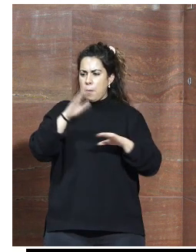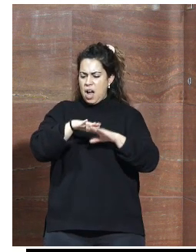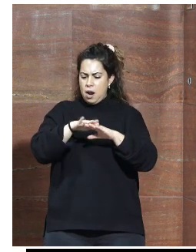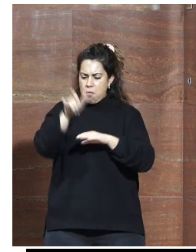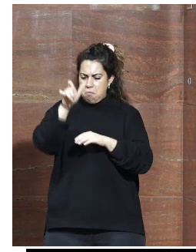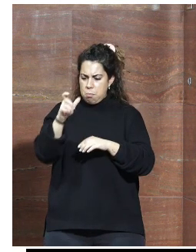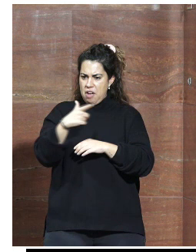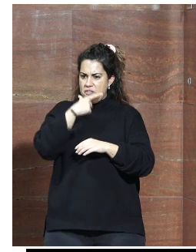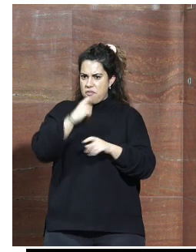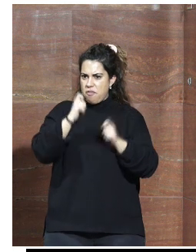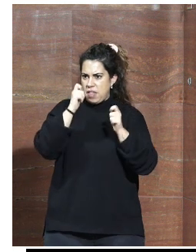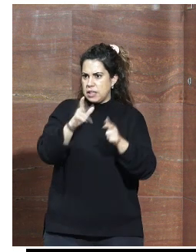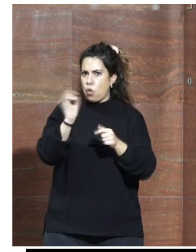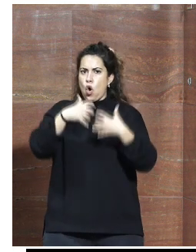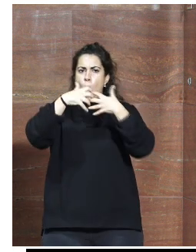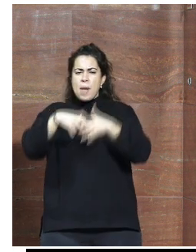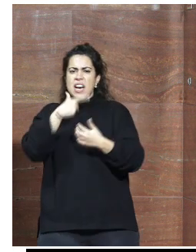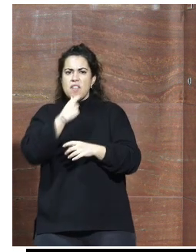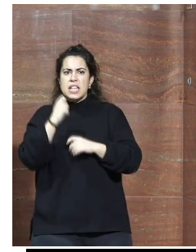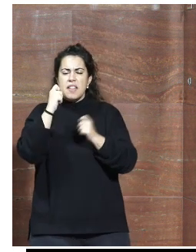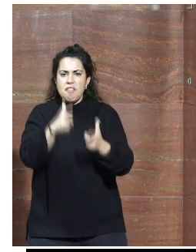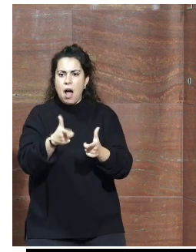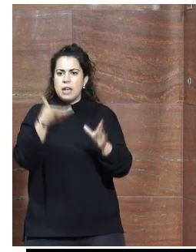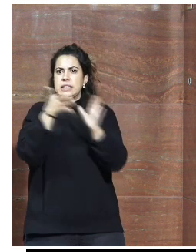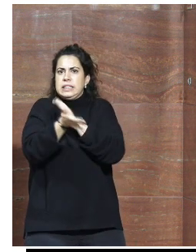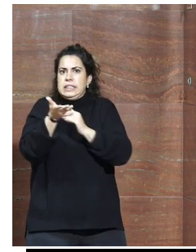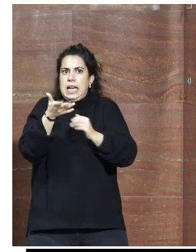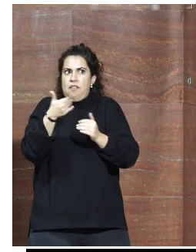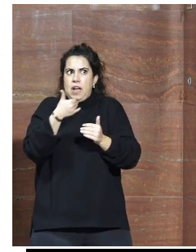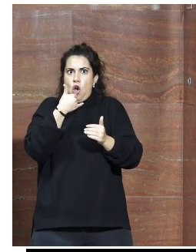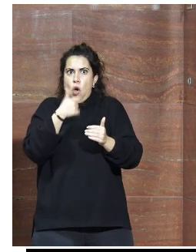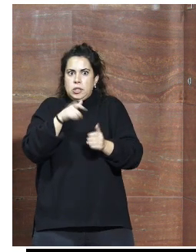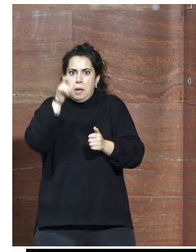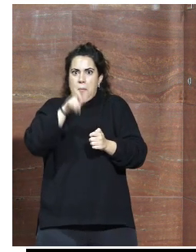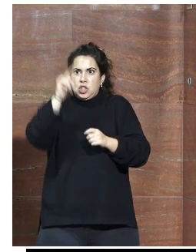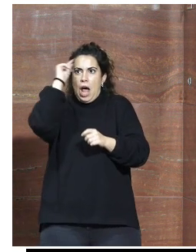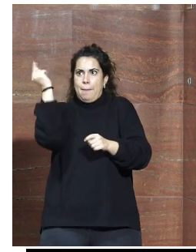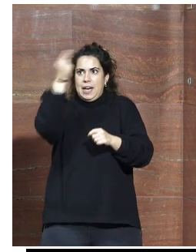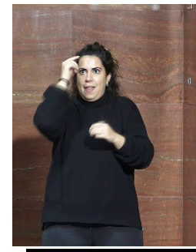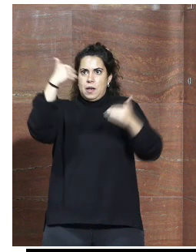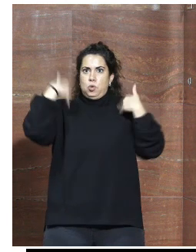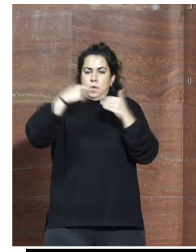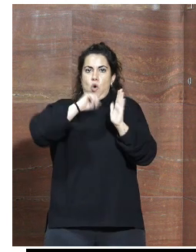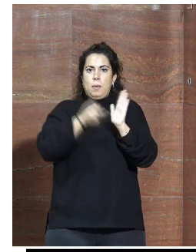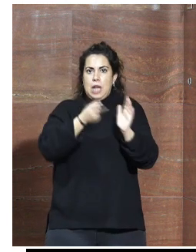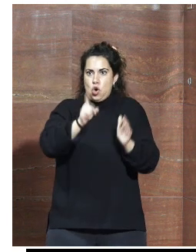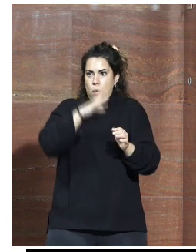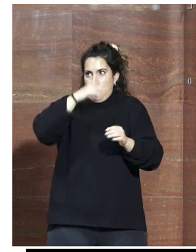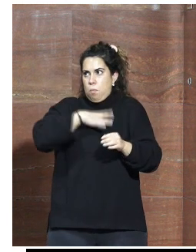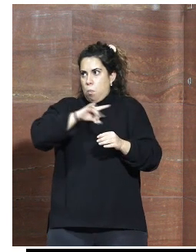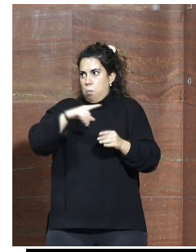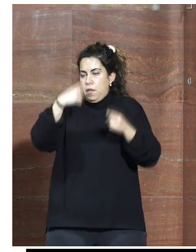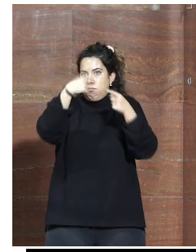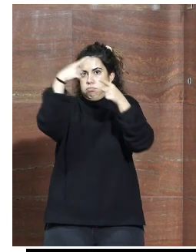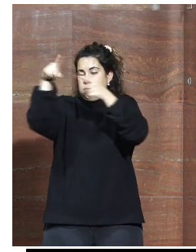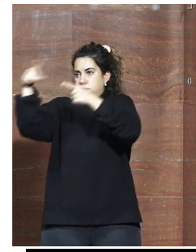facilitador humano, no una máquina, algo que no recaiga solamente en las destrezas con las que cuente la persona, porque claro, son muy variables de unos a